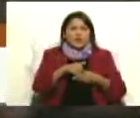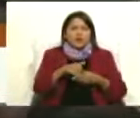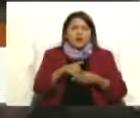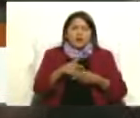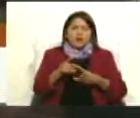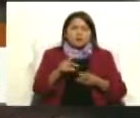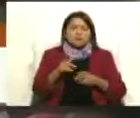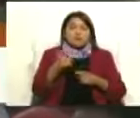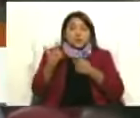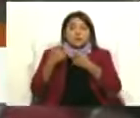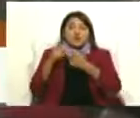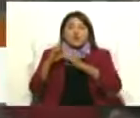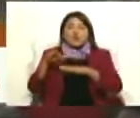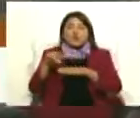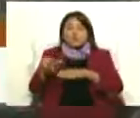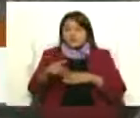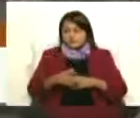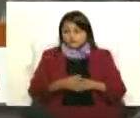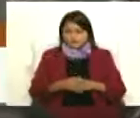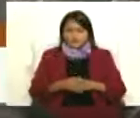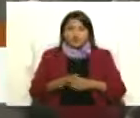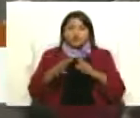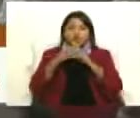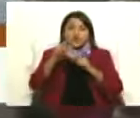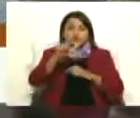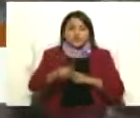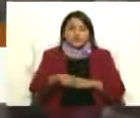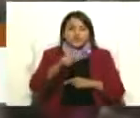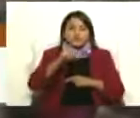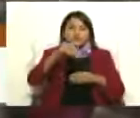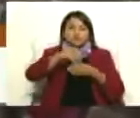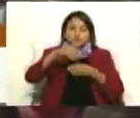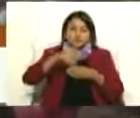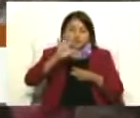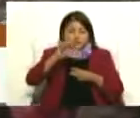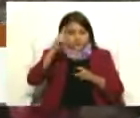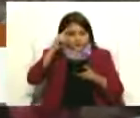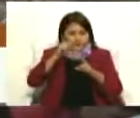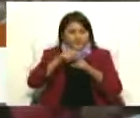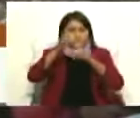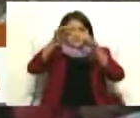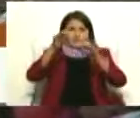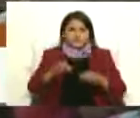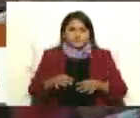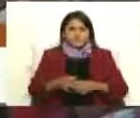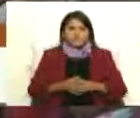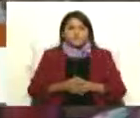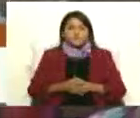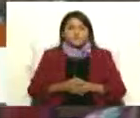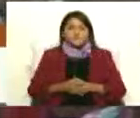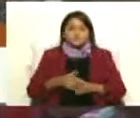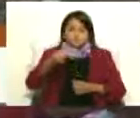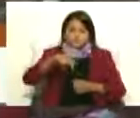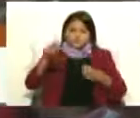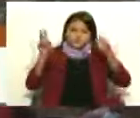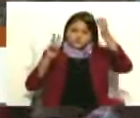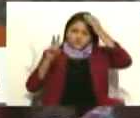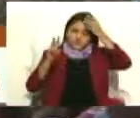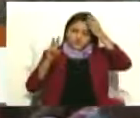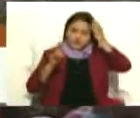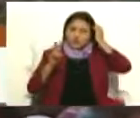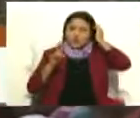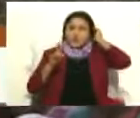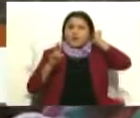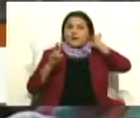ha correspondido. Que nadie se quede sin votar, ese es el objetivo. Que hoy, como país, como